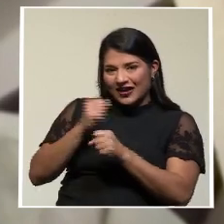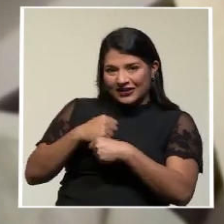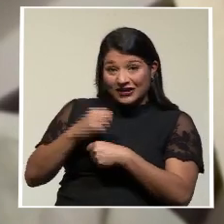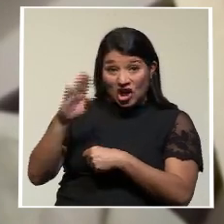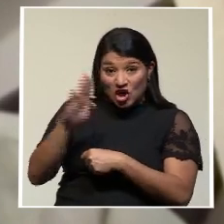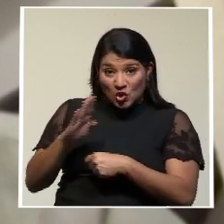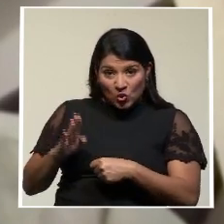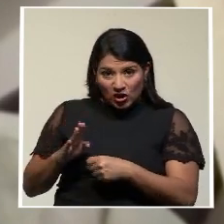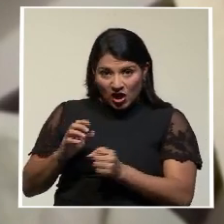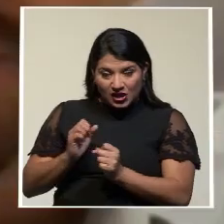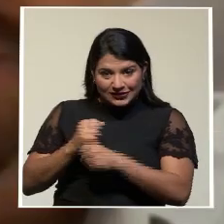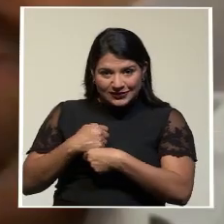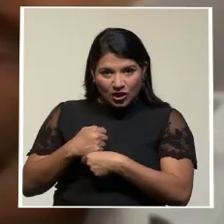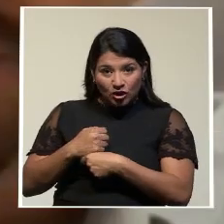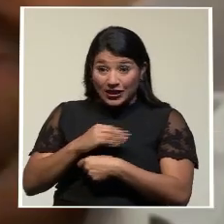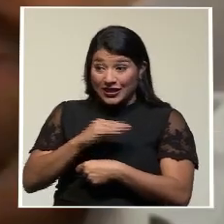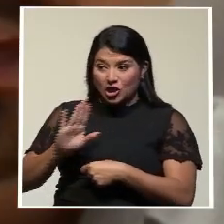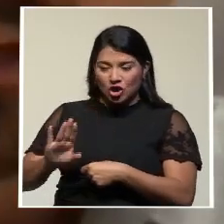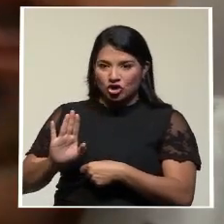de la SUTEL hacer.